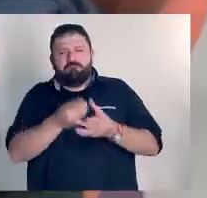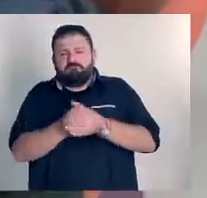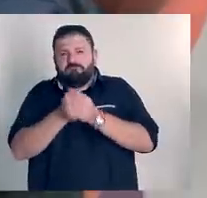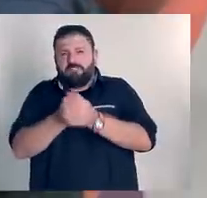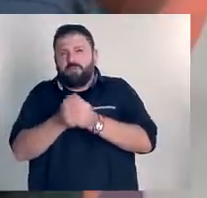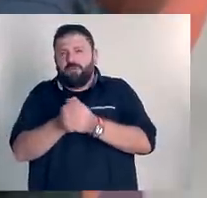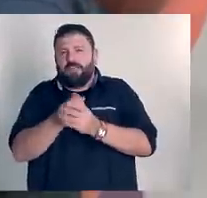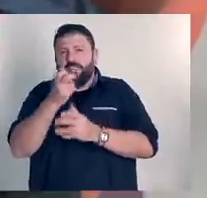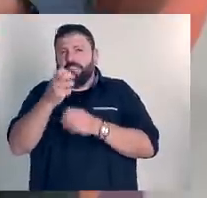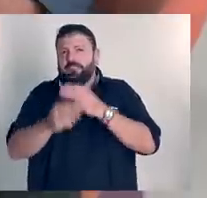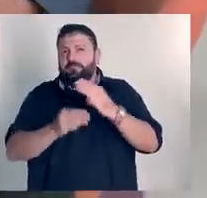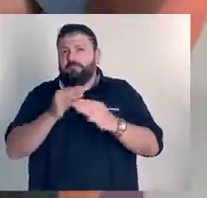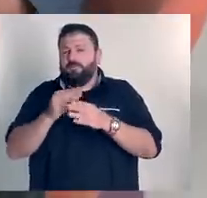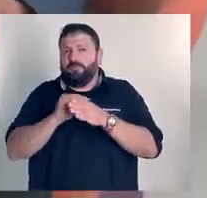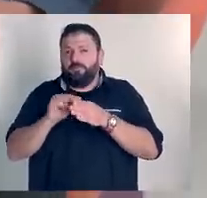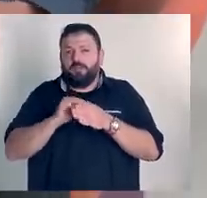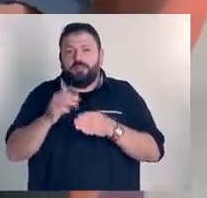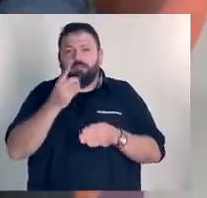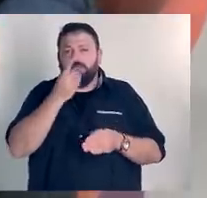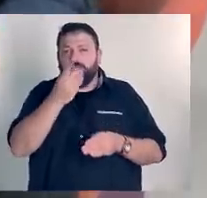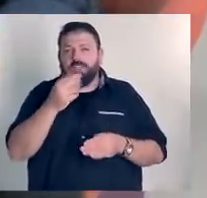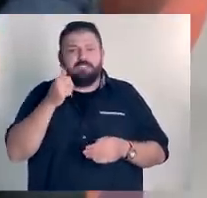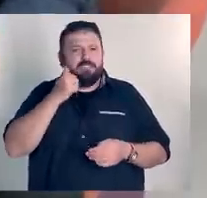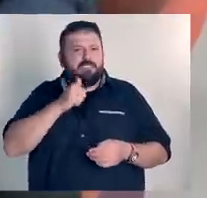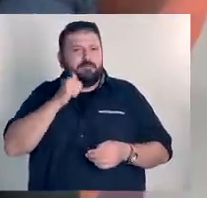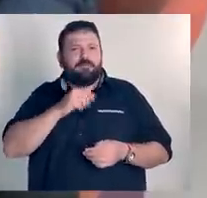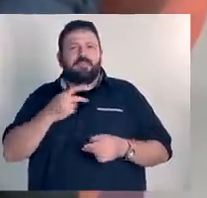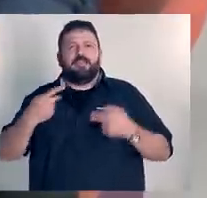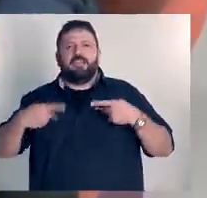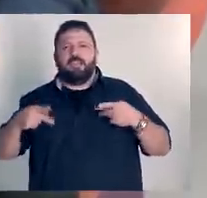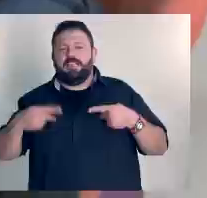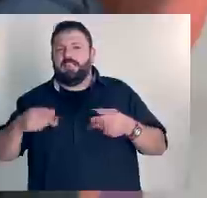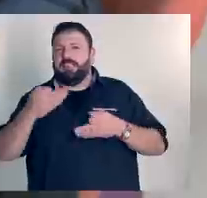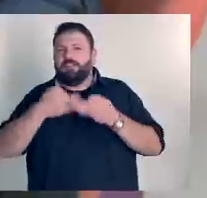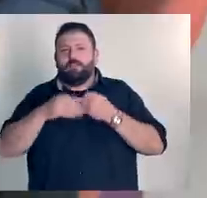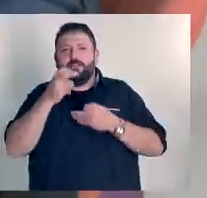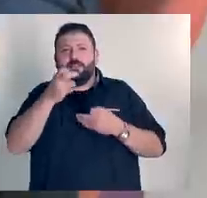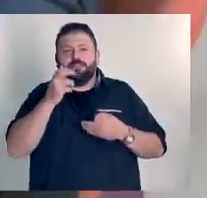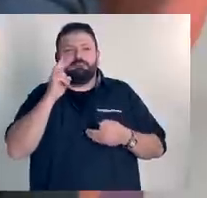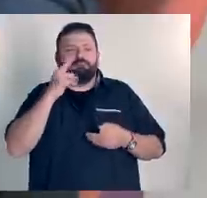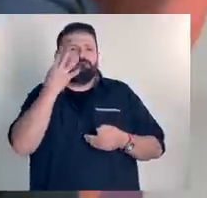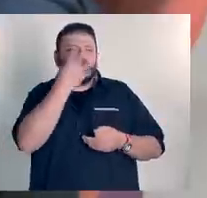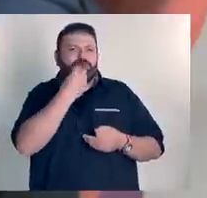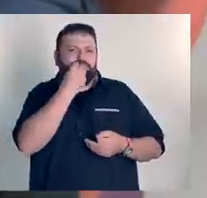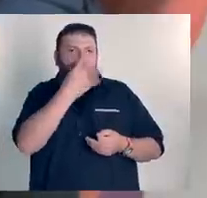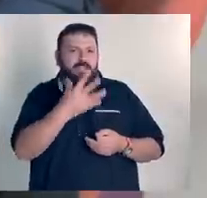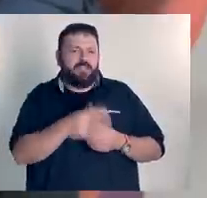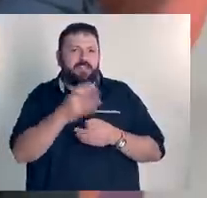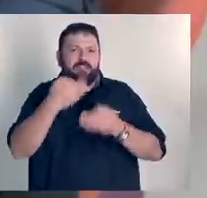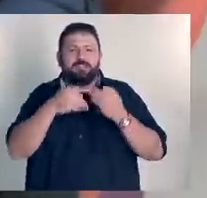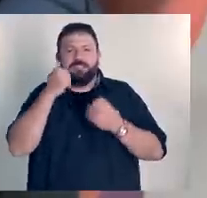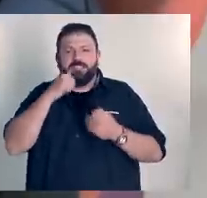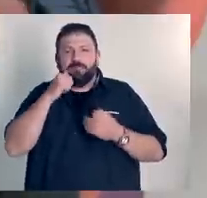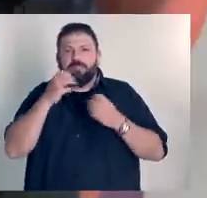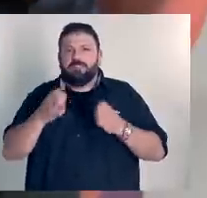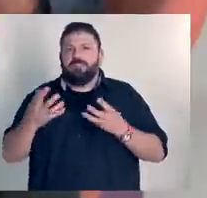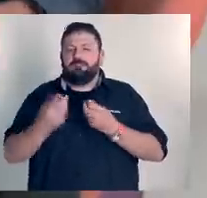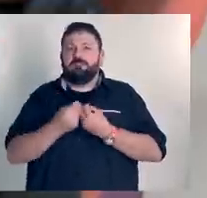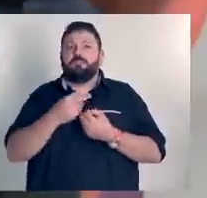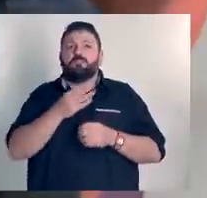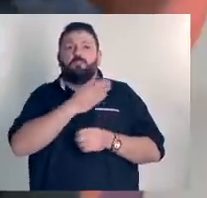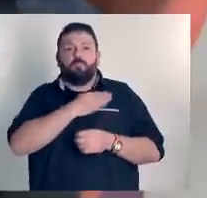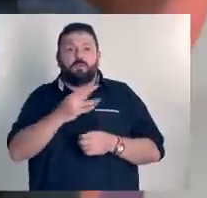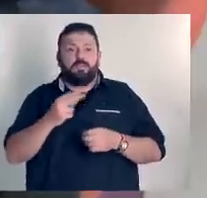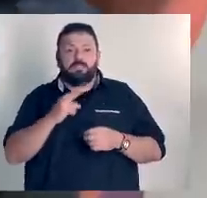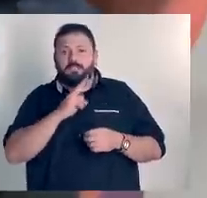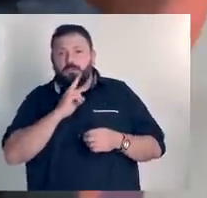Y digo, creo que la gente siempre, a todo nuestro auditorio de Mundo Morado le encanta porque siempre que estás acá con nosotros es con buenas noticias. Mira, inclusive